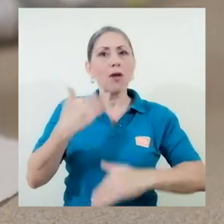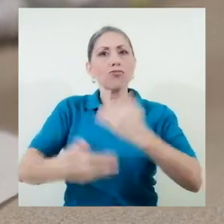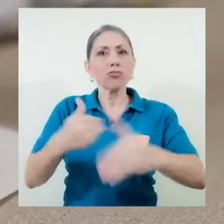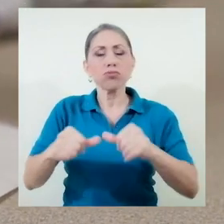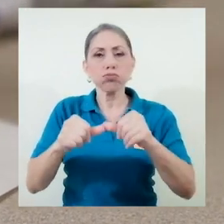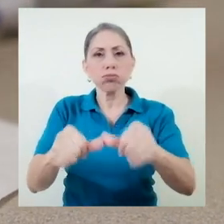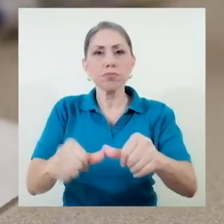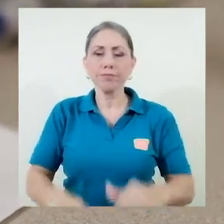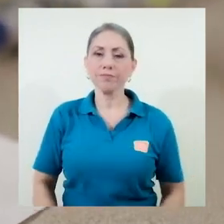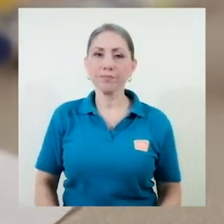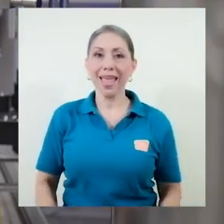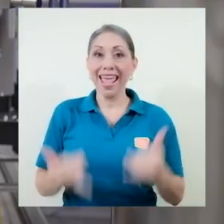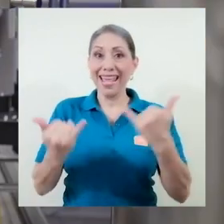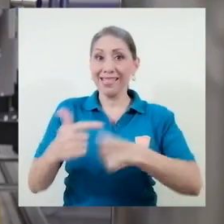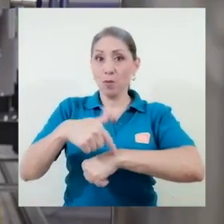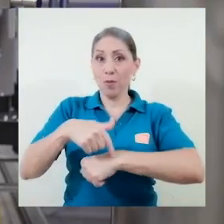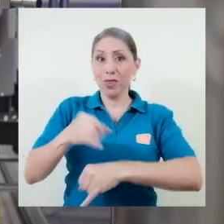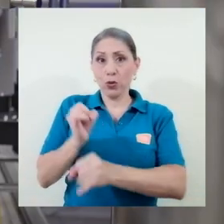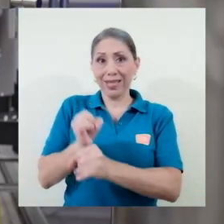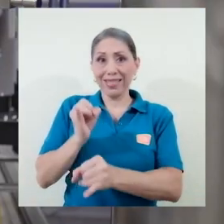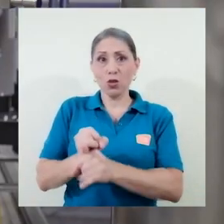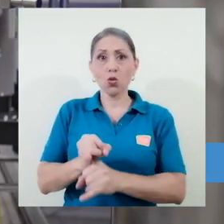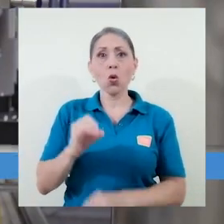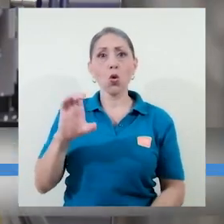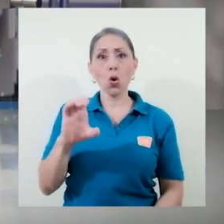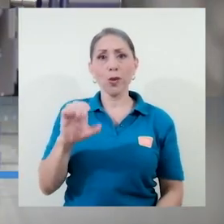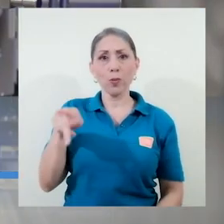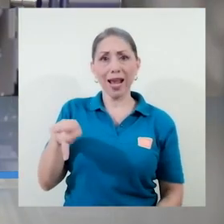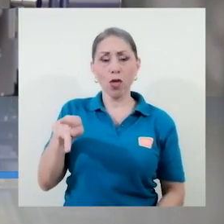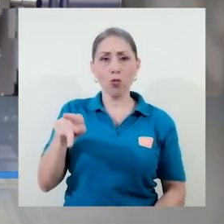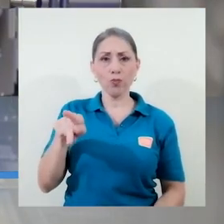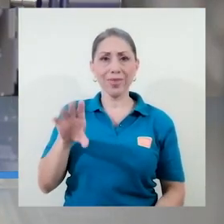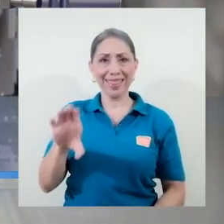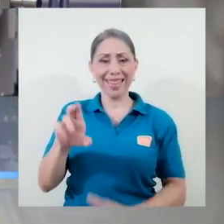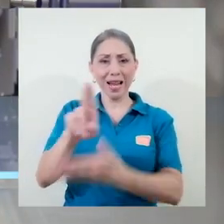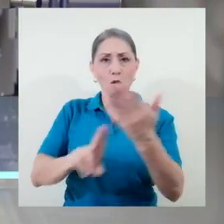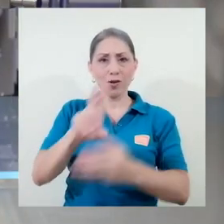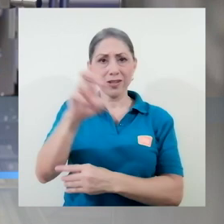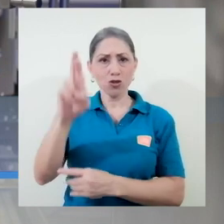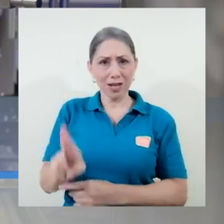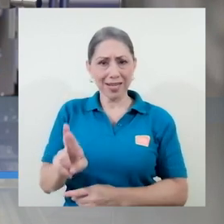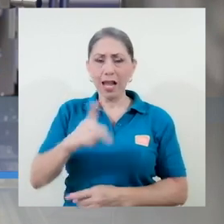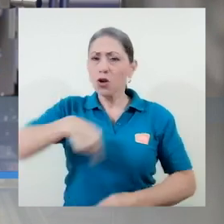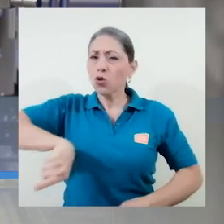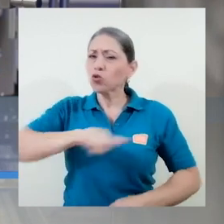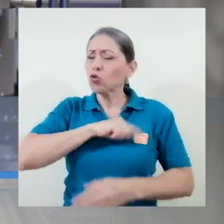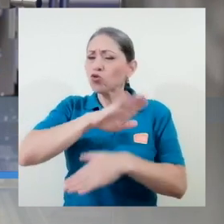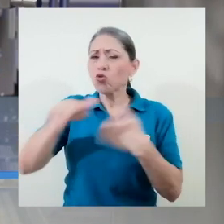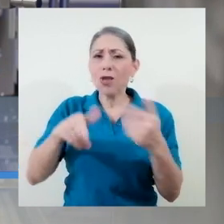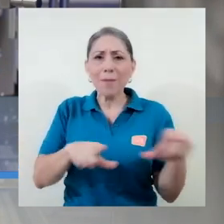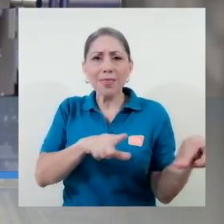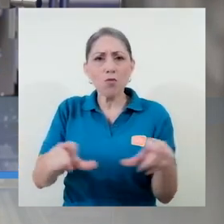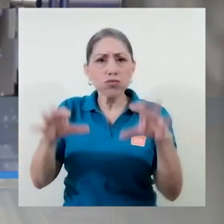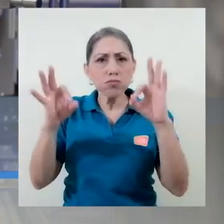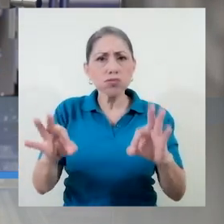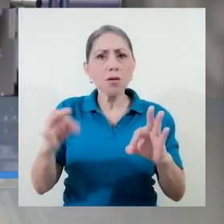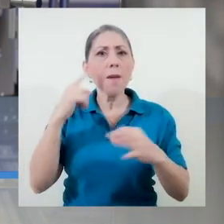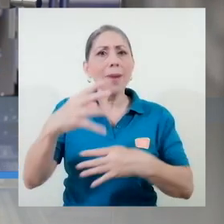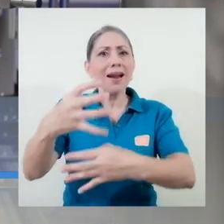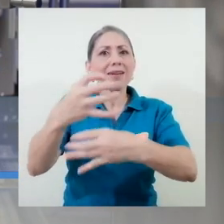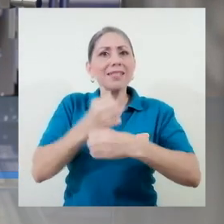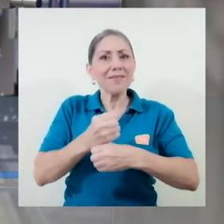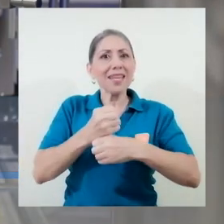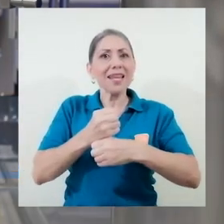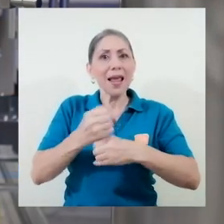pasos. En este momento, en el Instituto Clodomiro Picado de la Universidad de Costa Rica, estamos totalmente preparados para recibir el plasma de